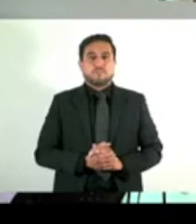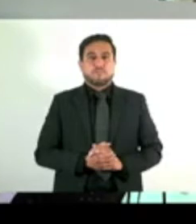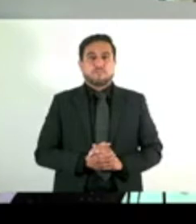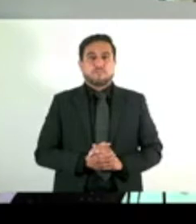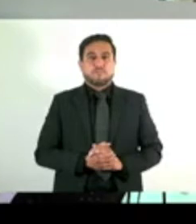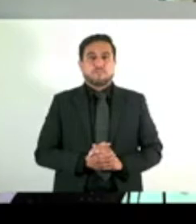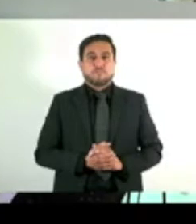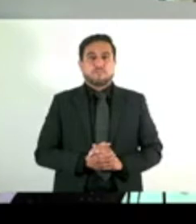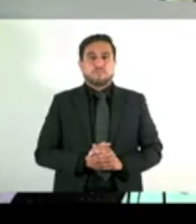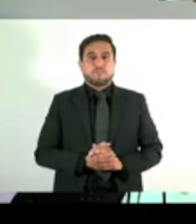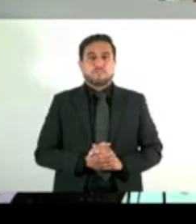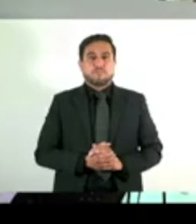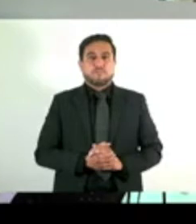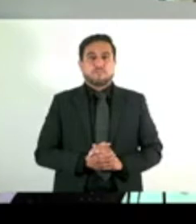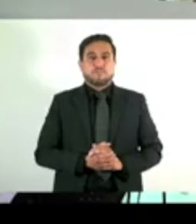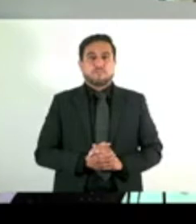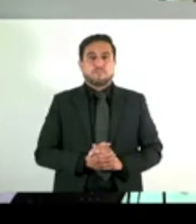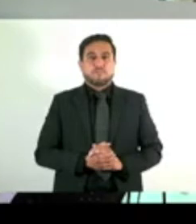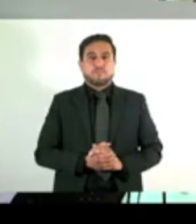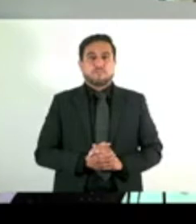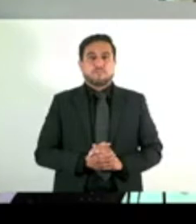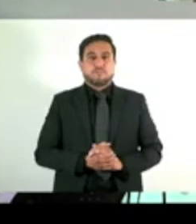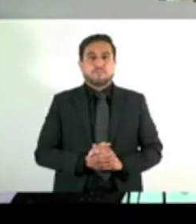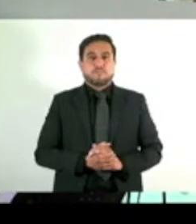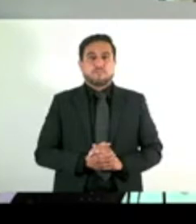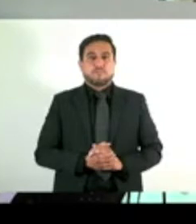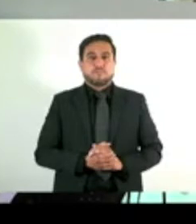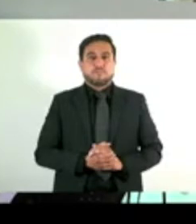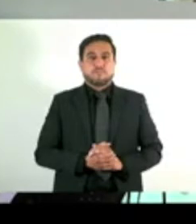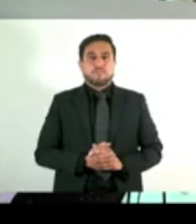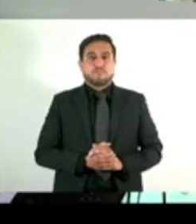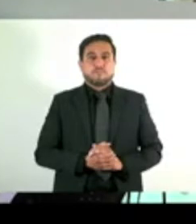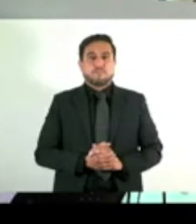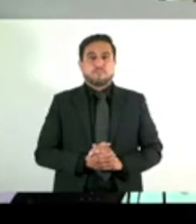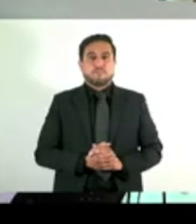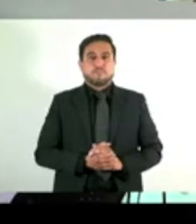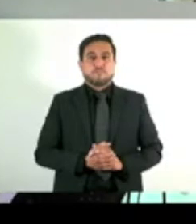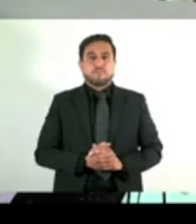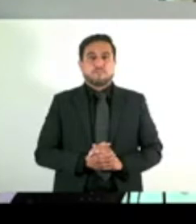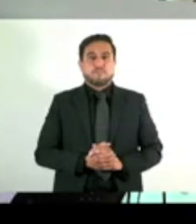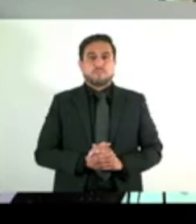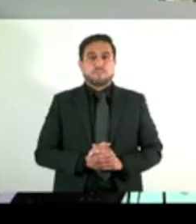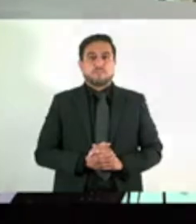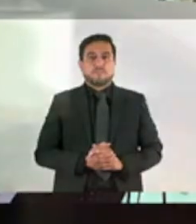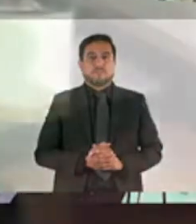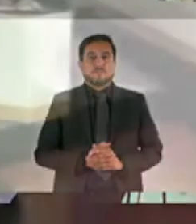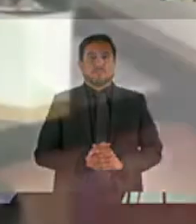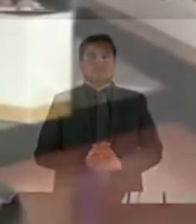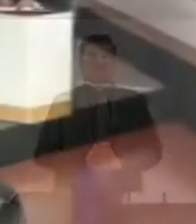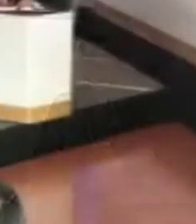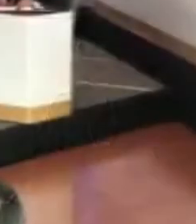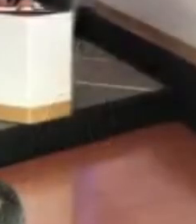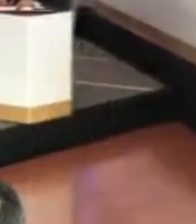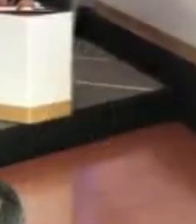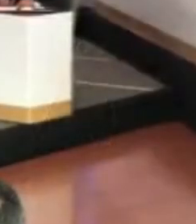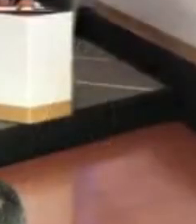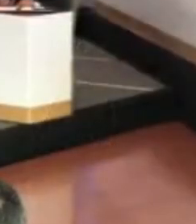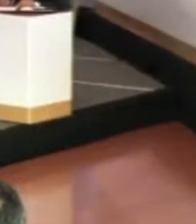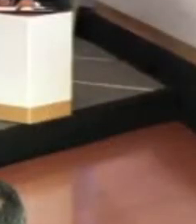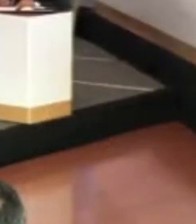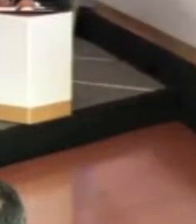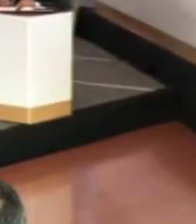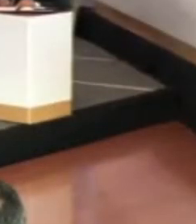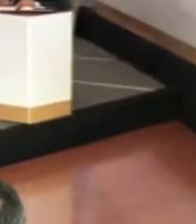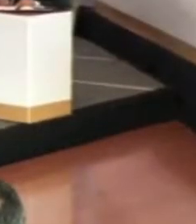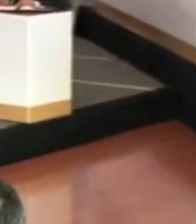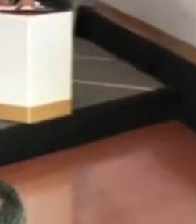del Consejo del Poder Judicial del Estado de Guanajuato, que hoy se encuentran presentes en esta sesión solemne. Saludo con mucho gusto también